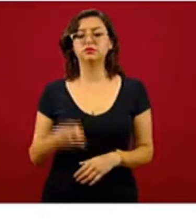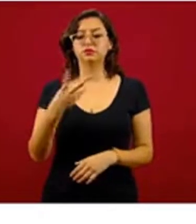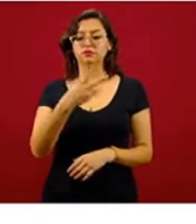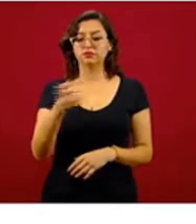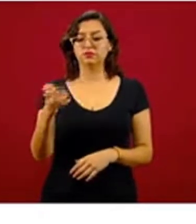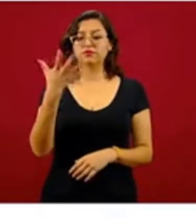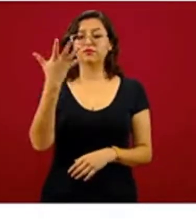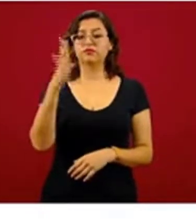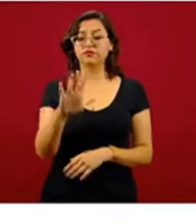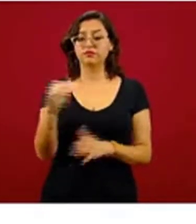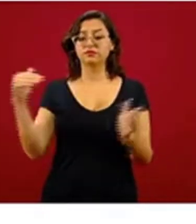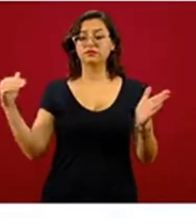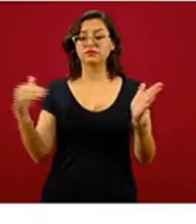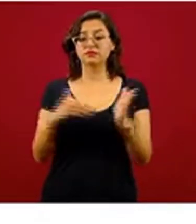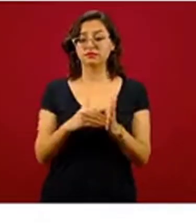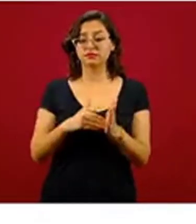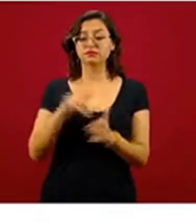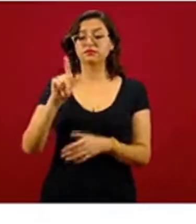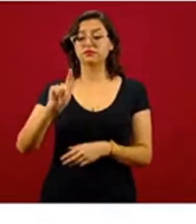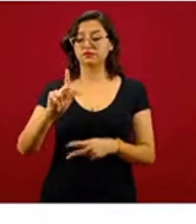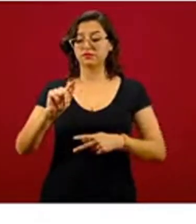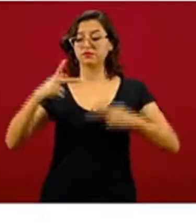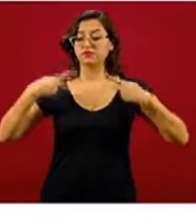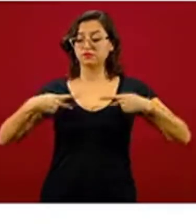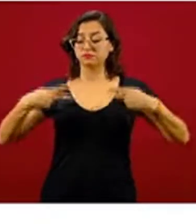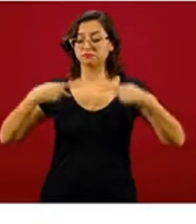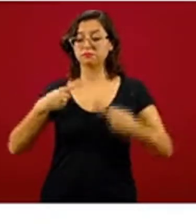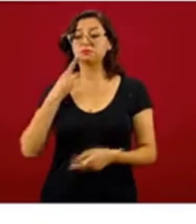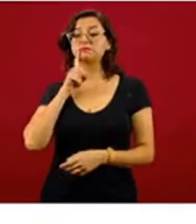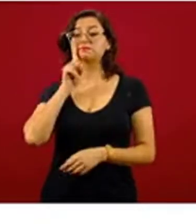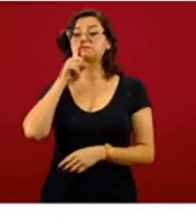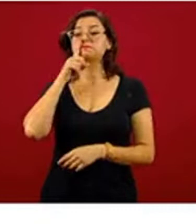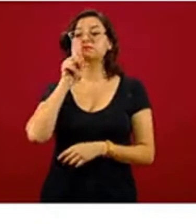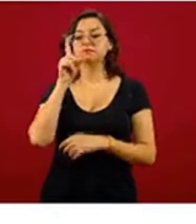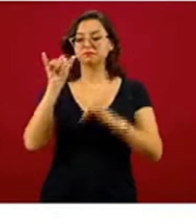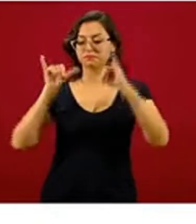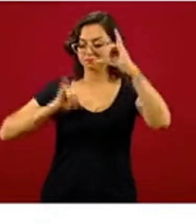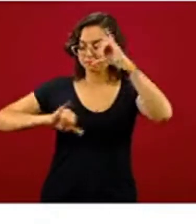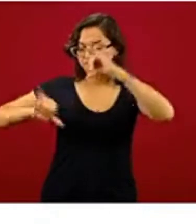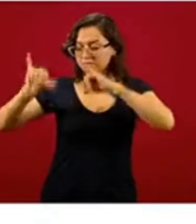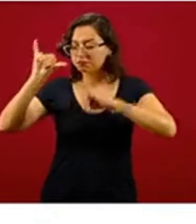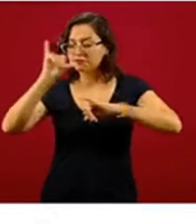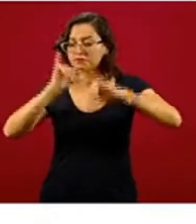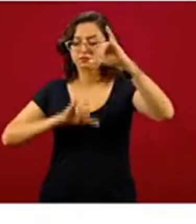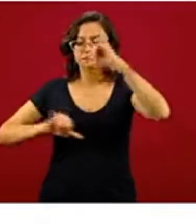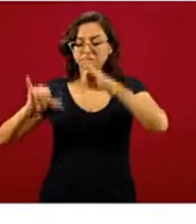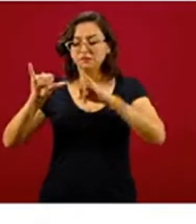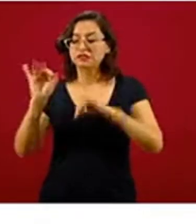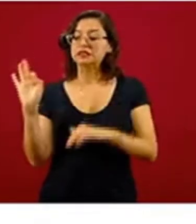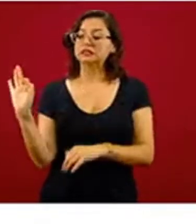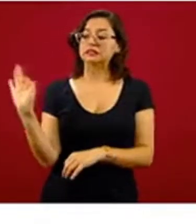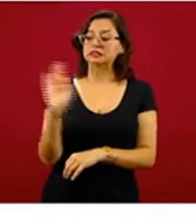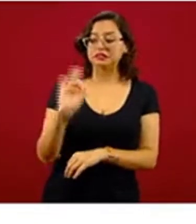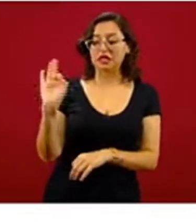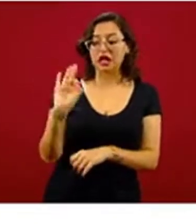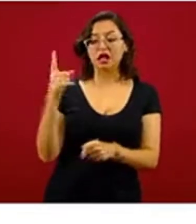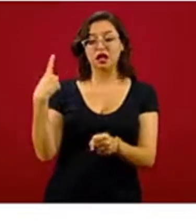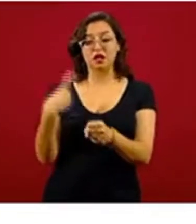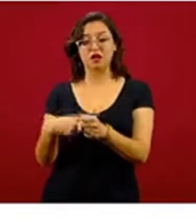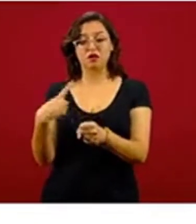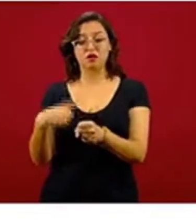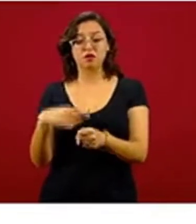210.070 personas las que ingresaron a protocolo de estudio, es decir, que han sido clasificadas como casos sospechosos